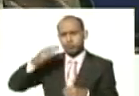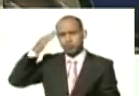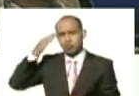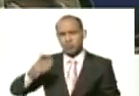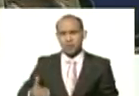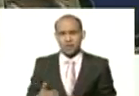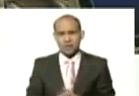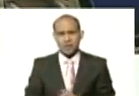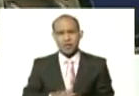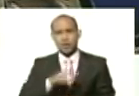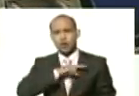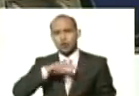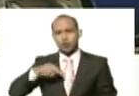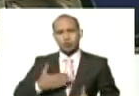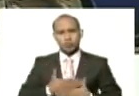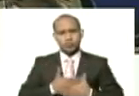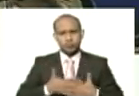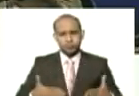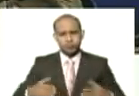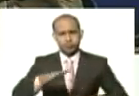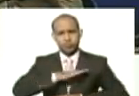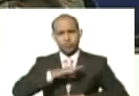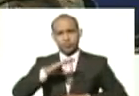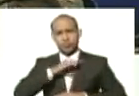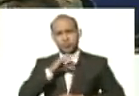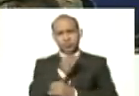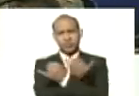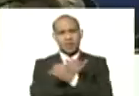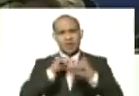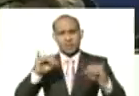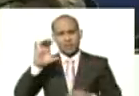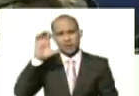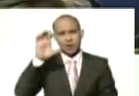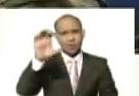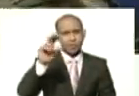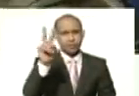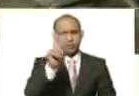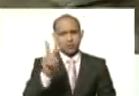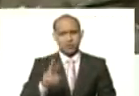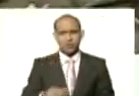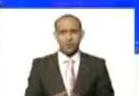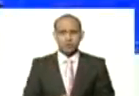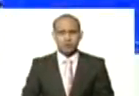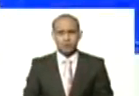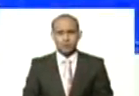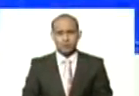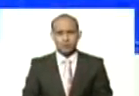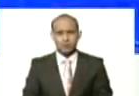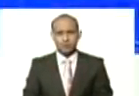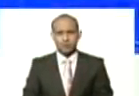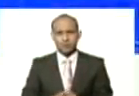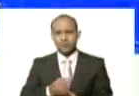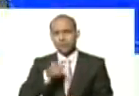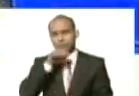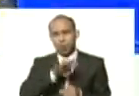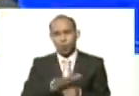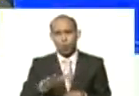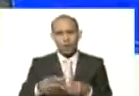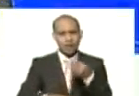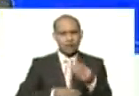vamos a garantizar la soberanía, la independencia y la integridad territorial, mi comandante en jefe. Bueno, cúmplase,